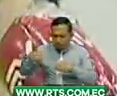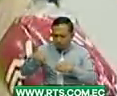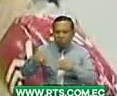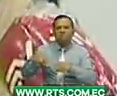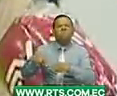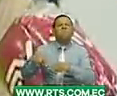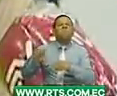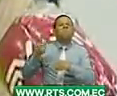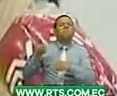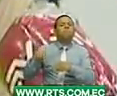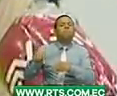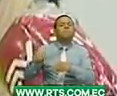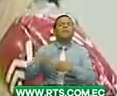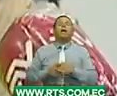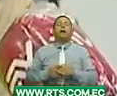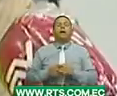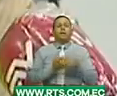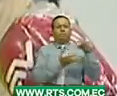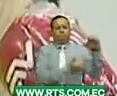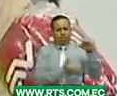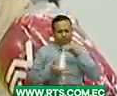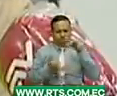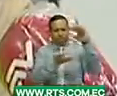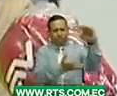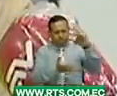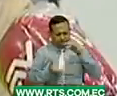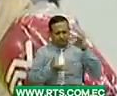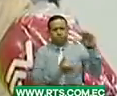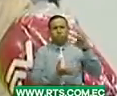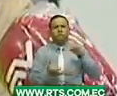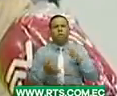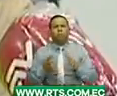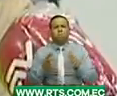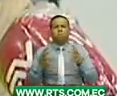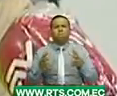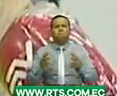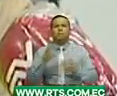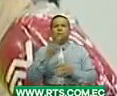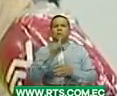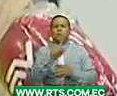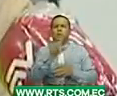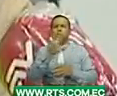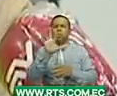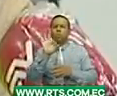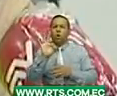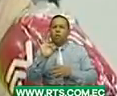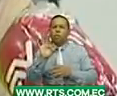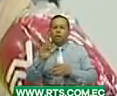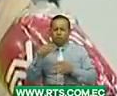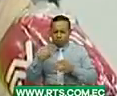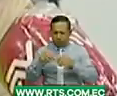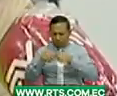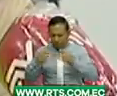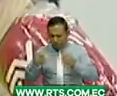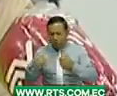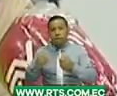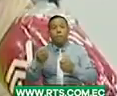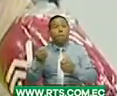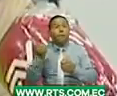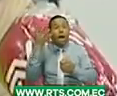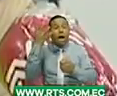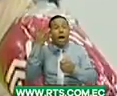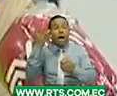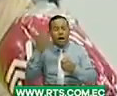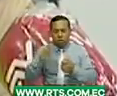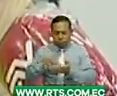recaudar o decomisar 139 paquetes de una sustancia color blanco,